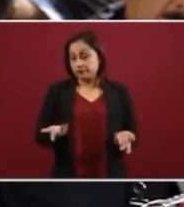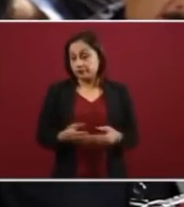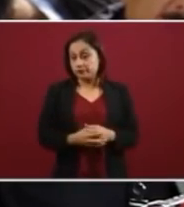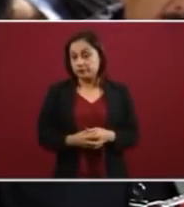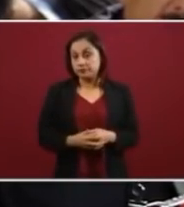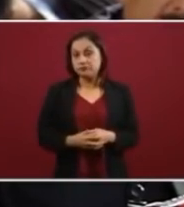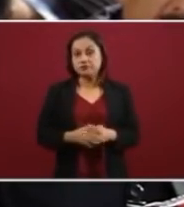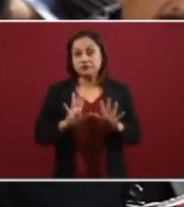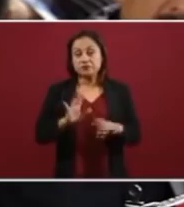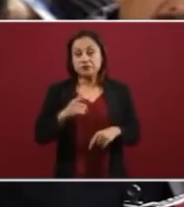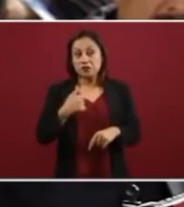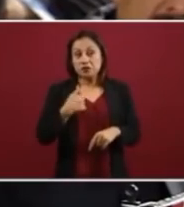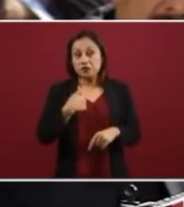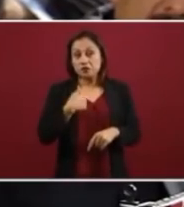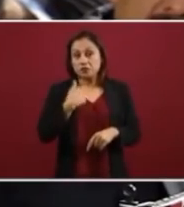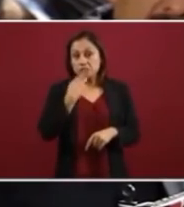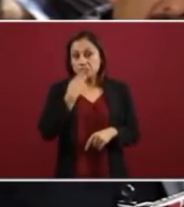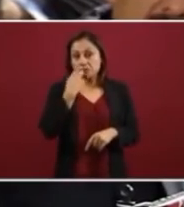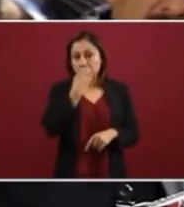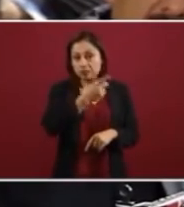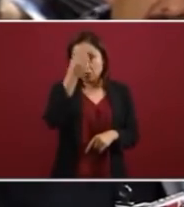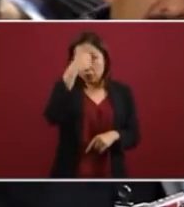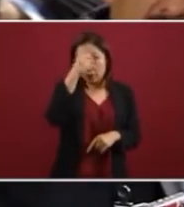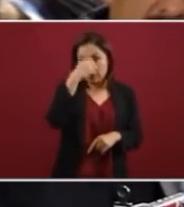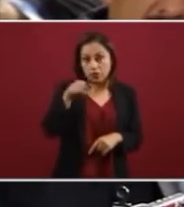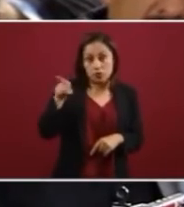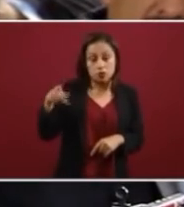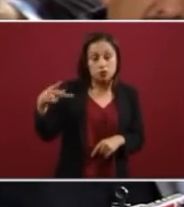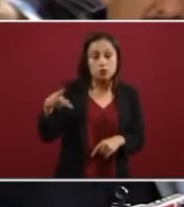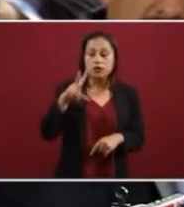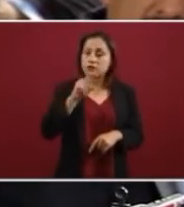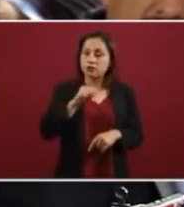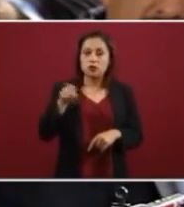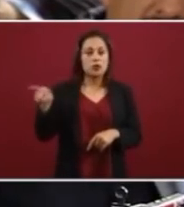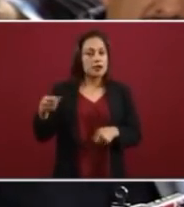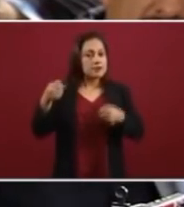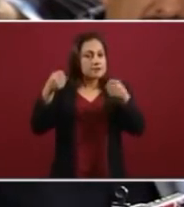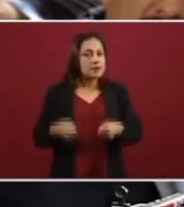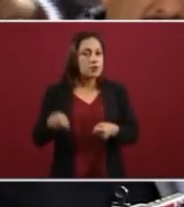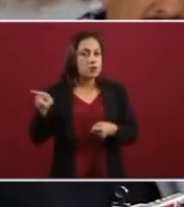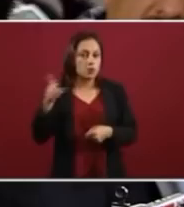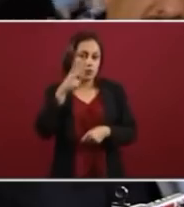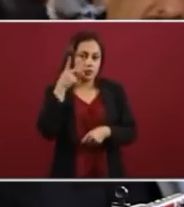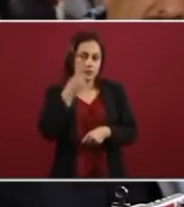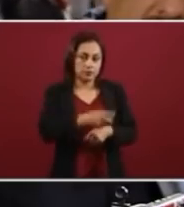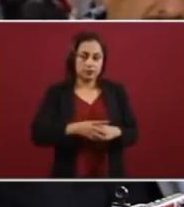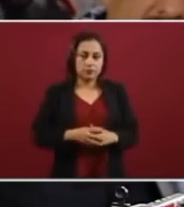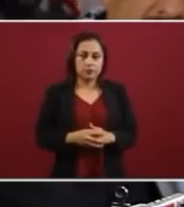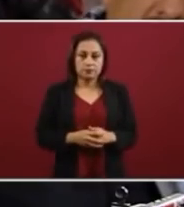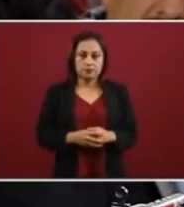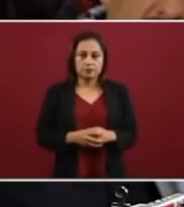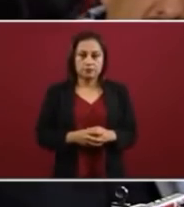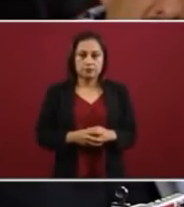no es comentario, es una afirmación por parte de él, de este integrante de la familia Levarón. Usted, en